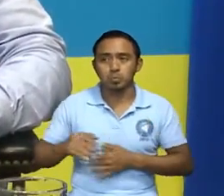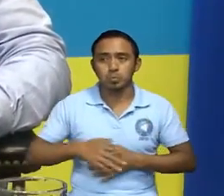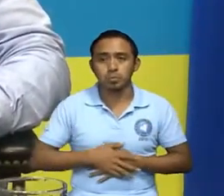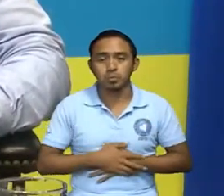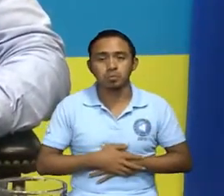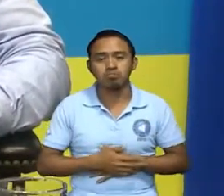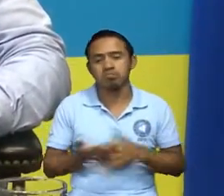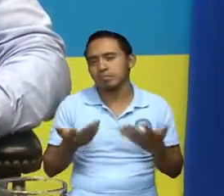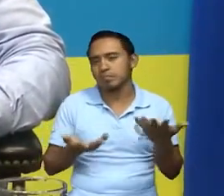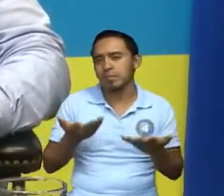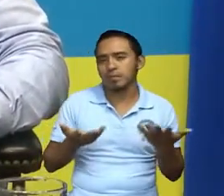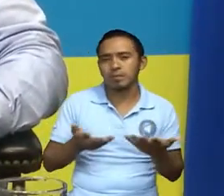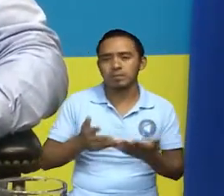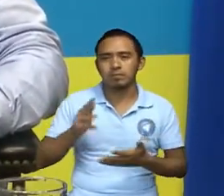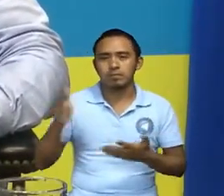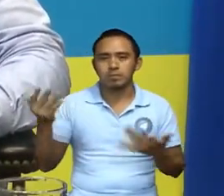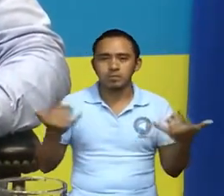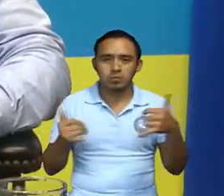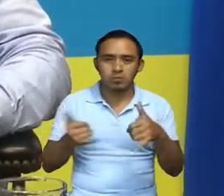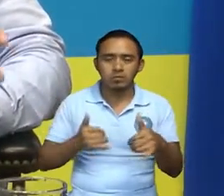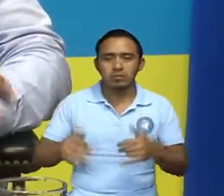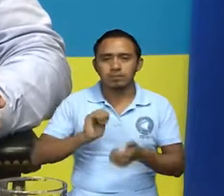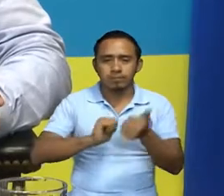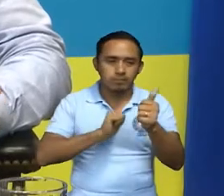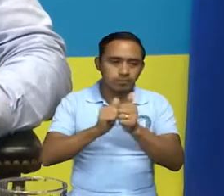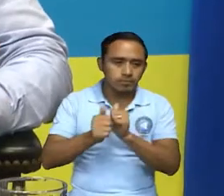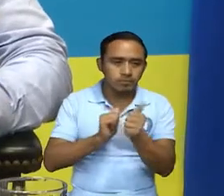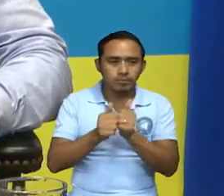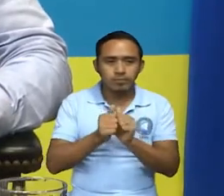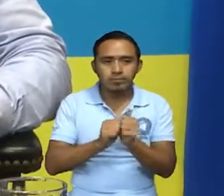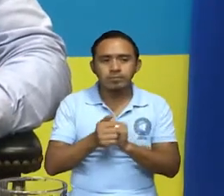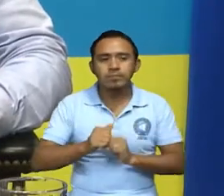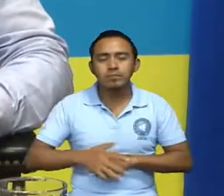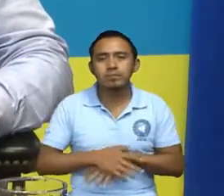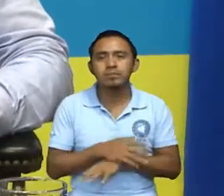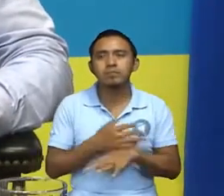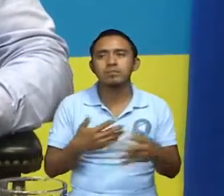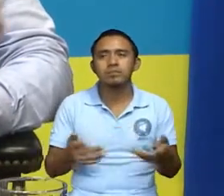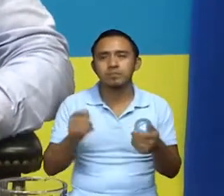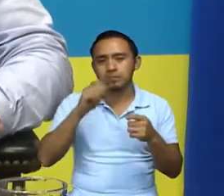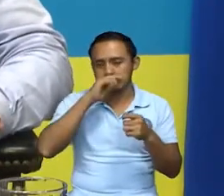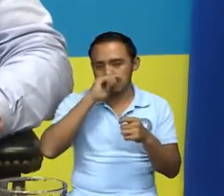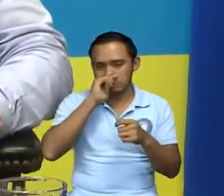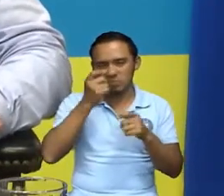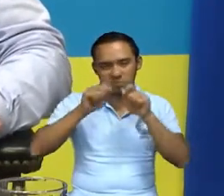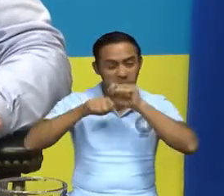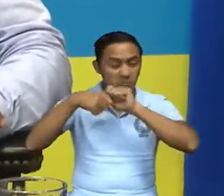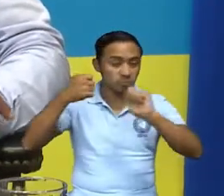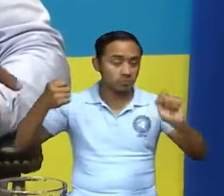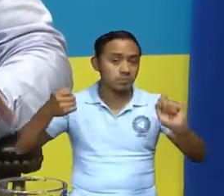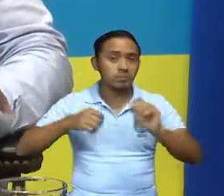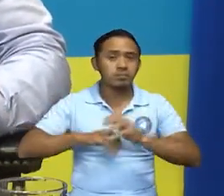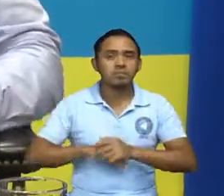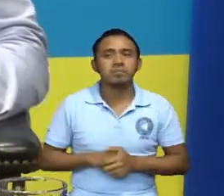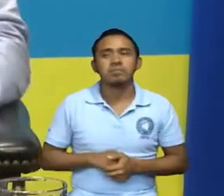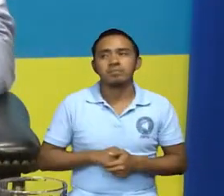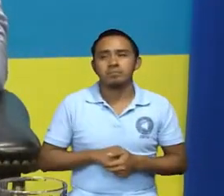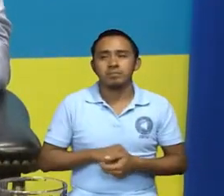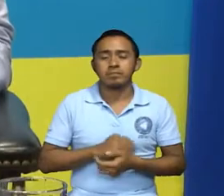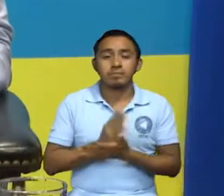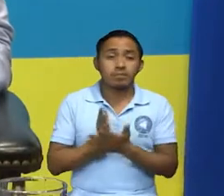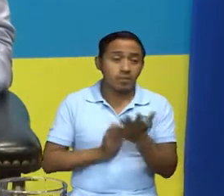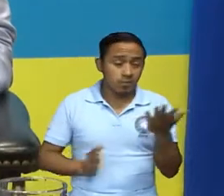alguien estaba jugando algún deporte y se fracturó el tabique de la nariz. Algunas veces no es